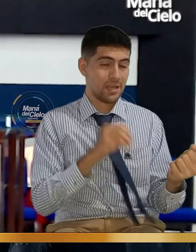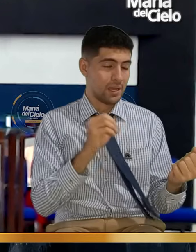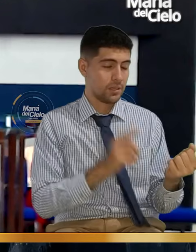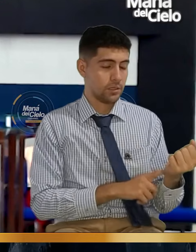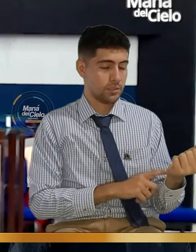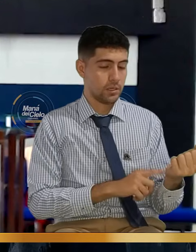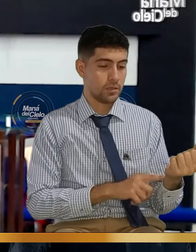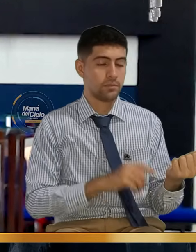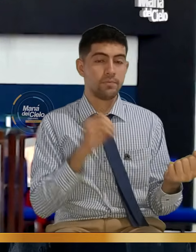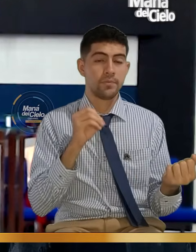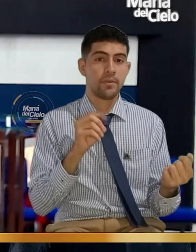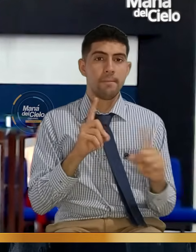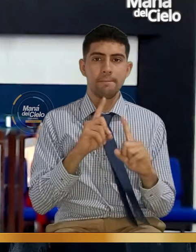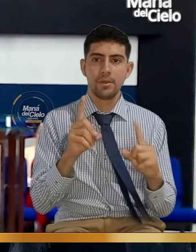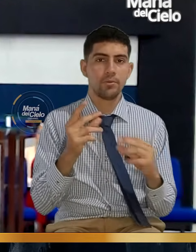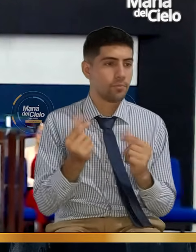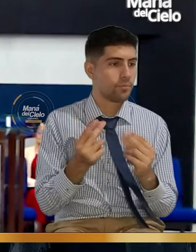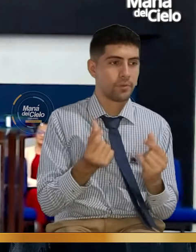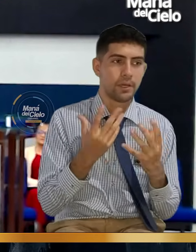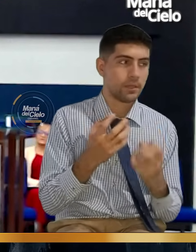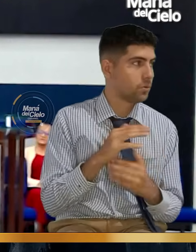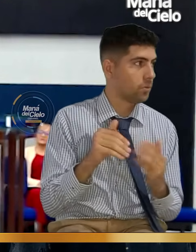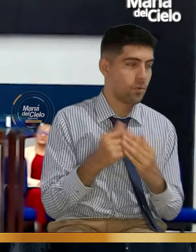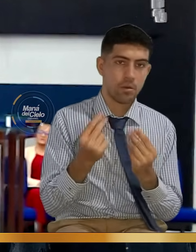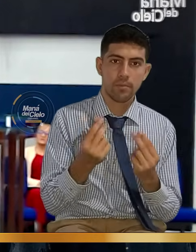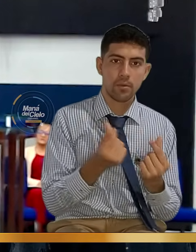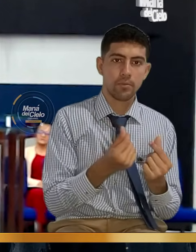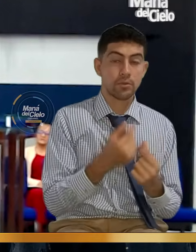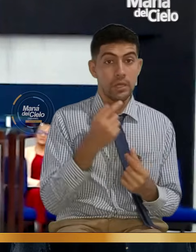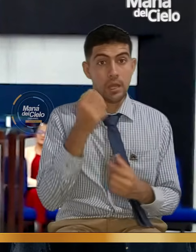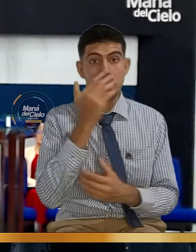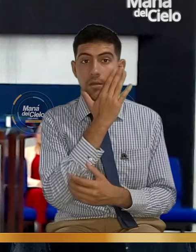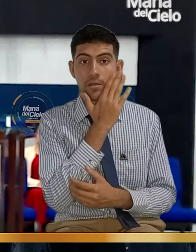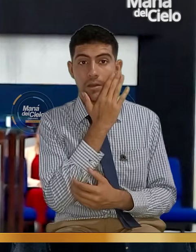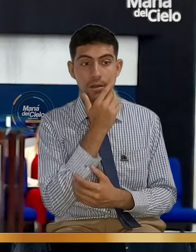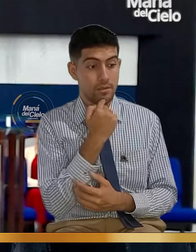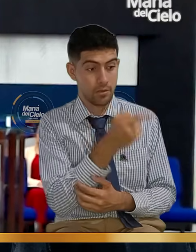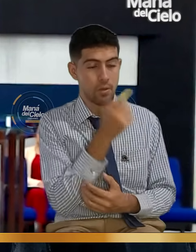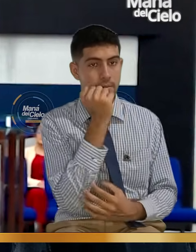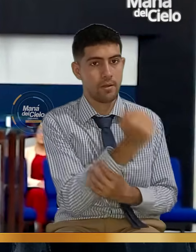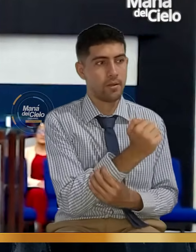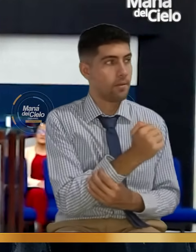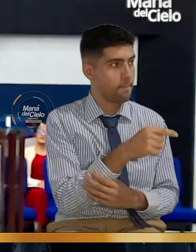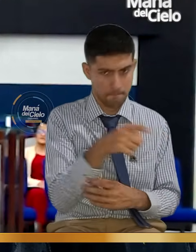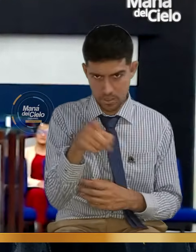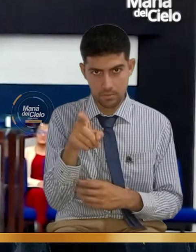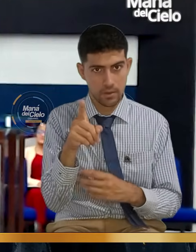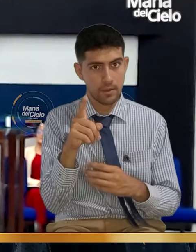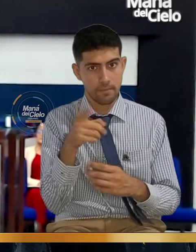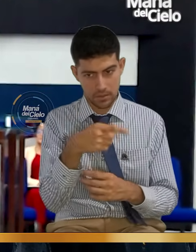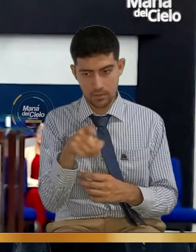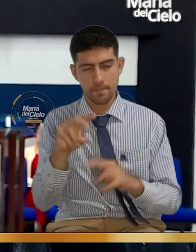Pero al tiempo Dios cumplió y le dio el hijo a Sara que le había prometido, se llamó Isaac, que quiere decir Dios me ha hecho reír,